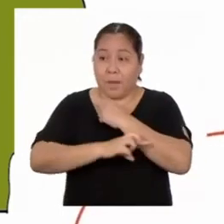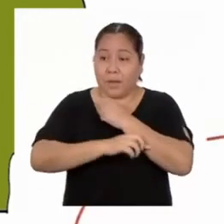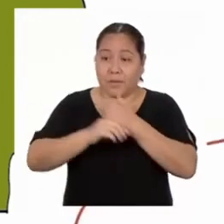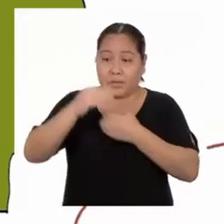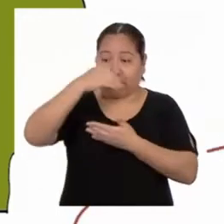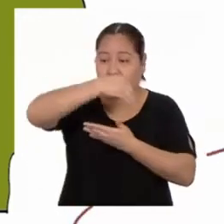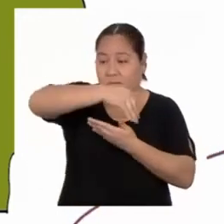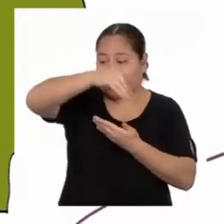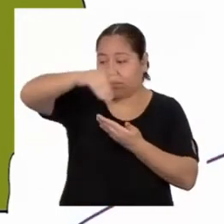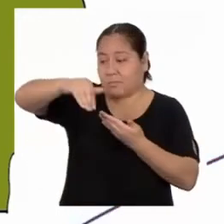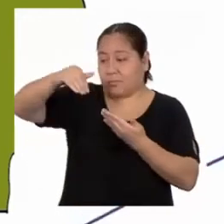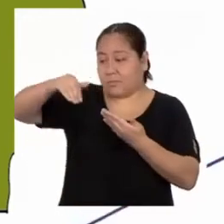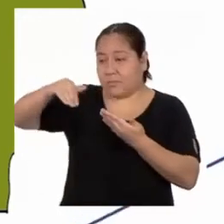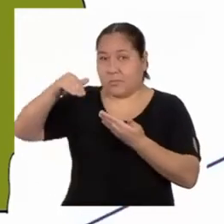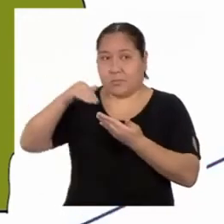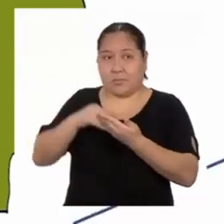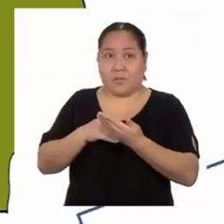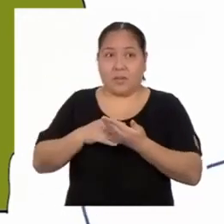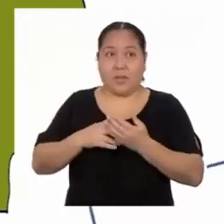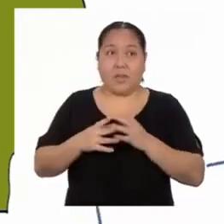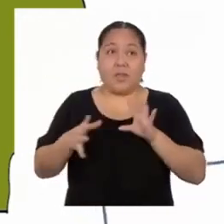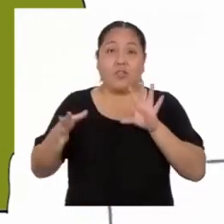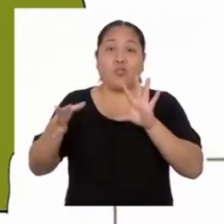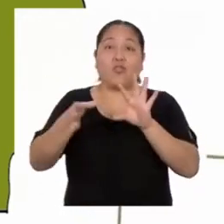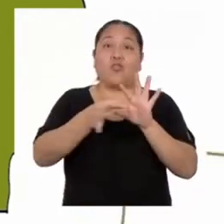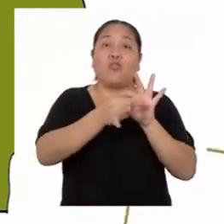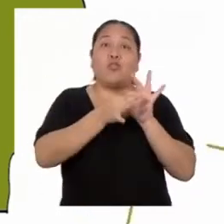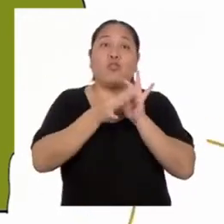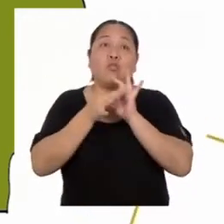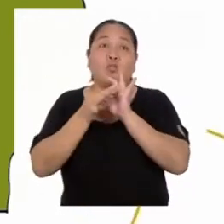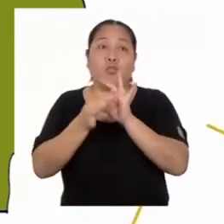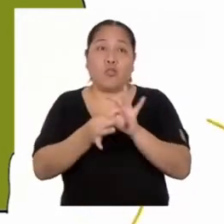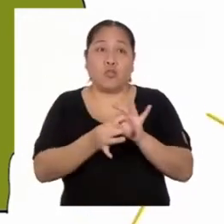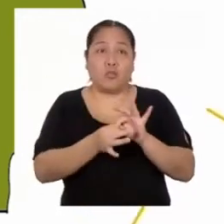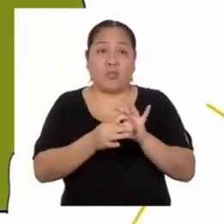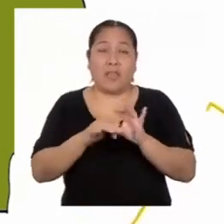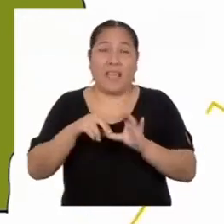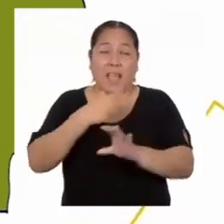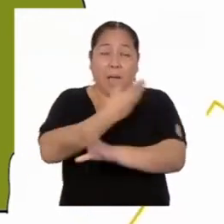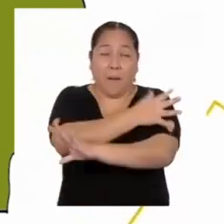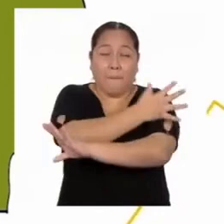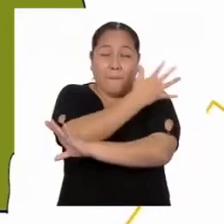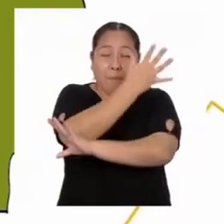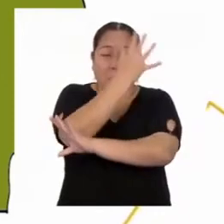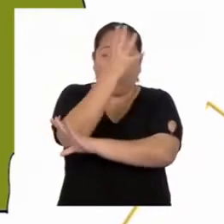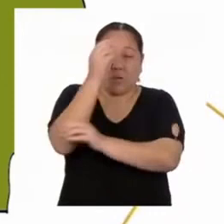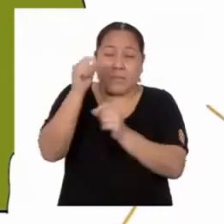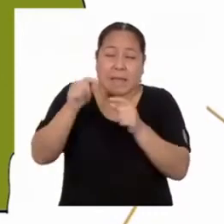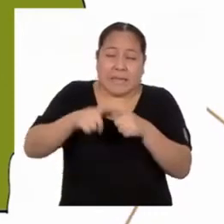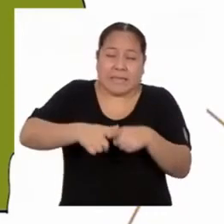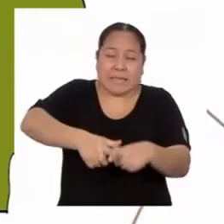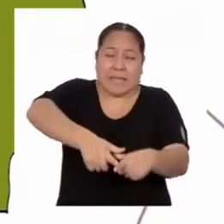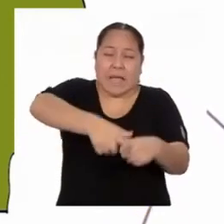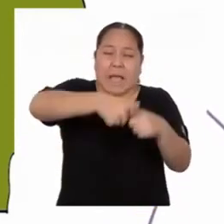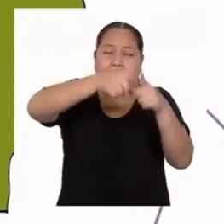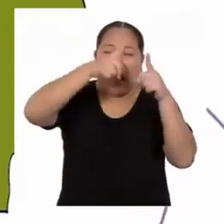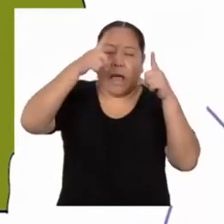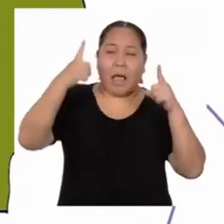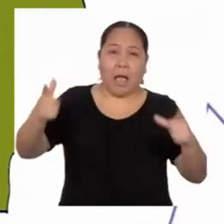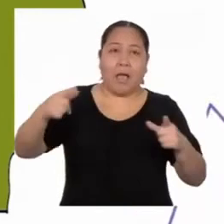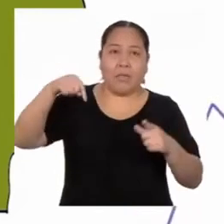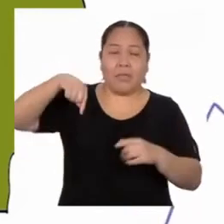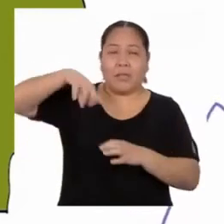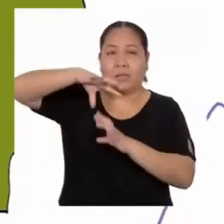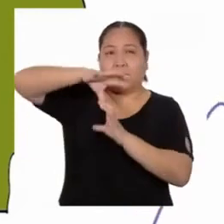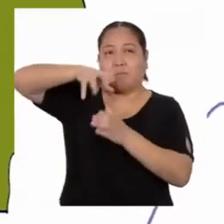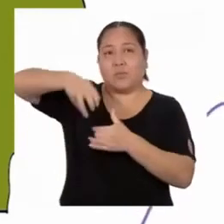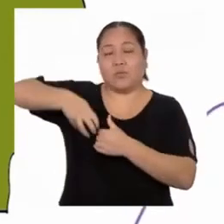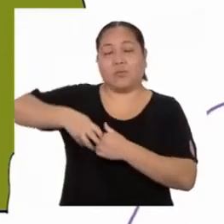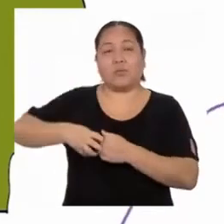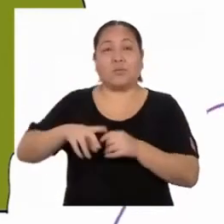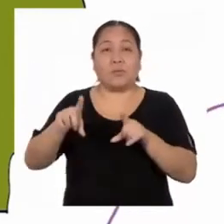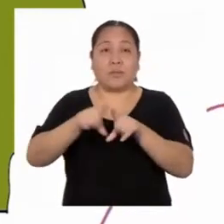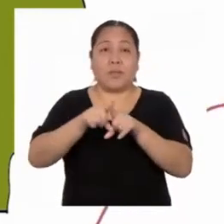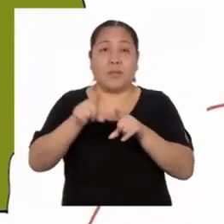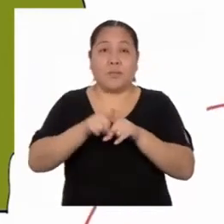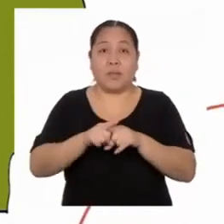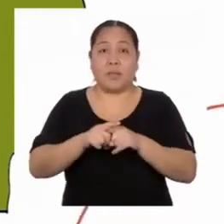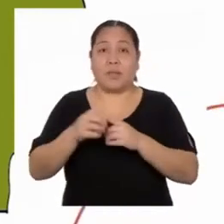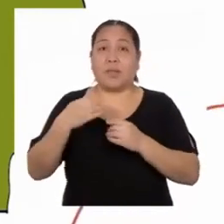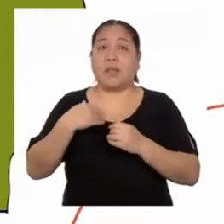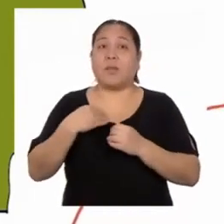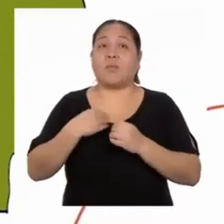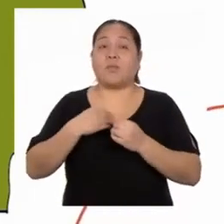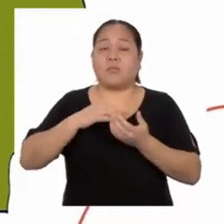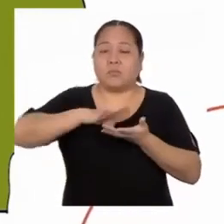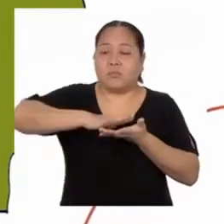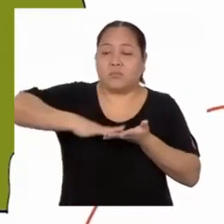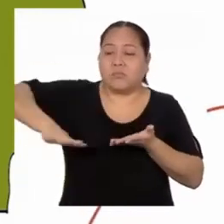Se dice que entre todos formamos el bosque tropical más grande del mundo. También tenemos información acerca de la superficie